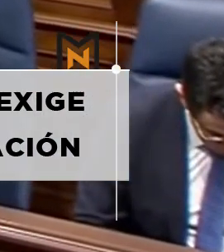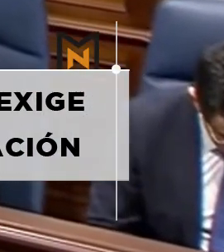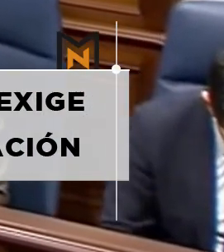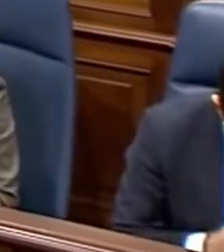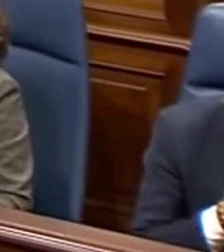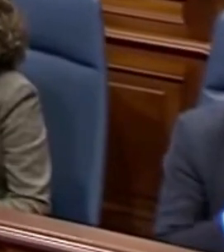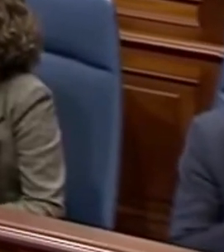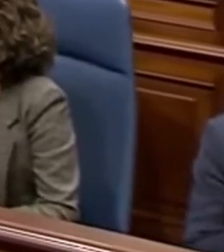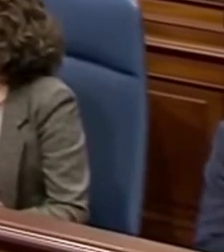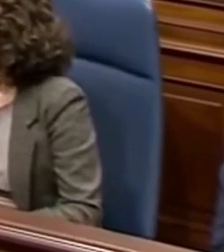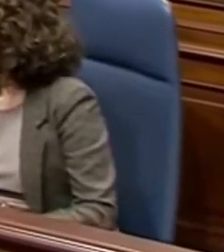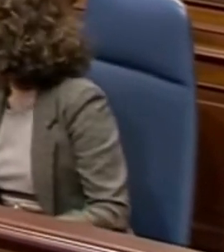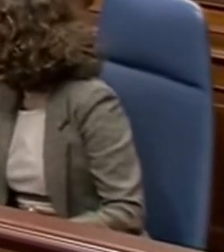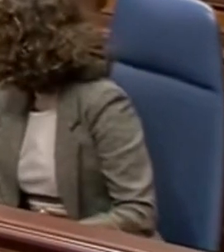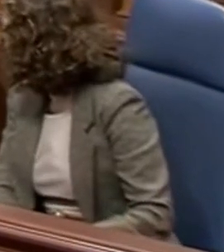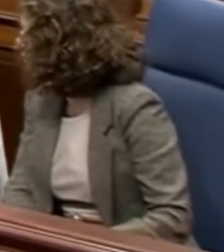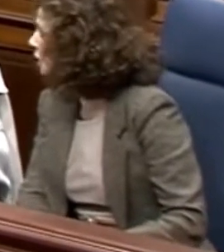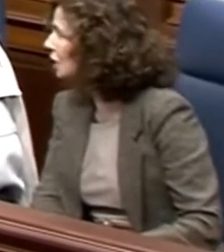equilibrado justo y sostenible